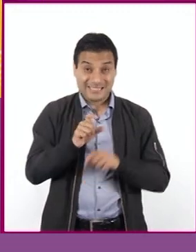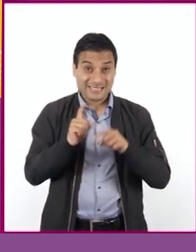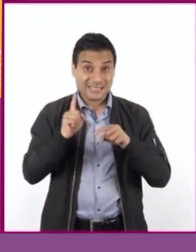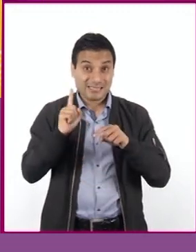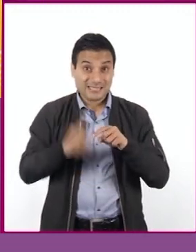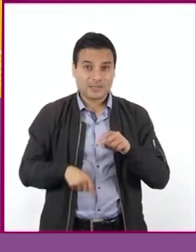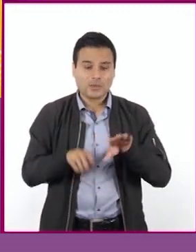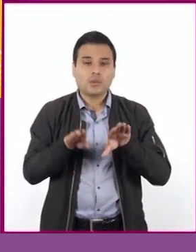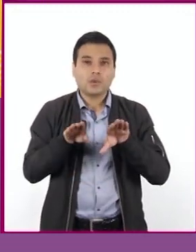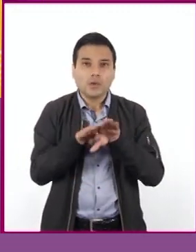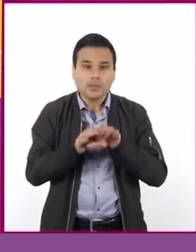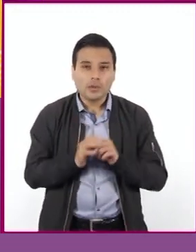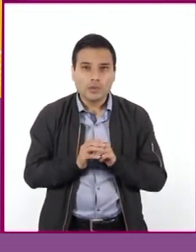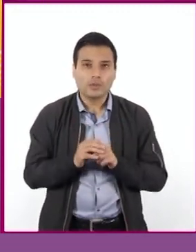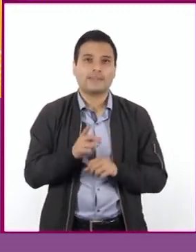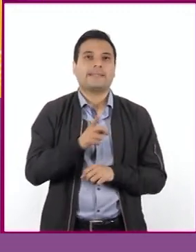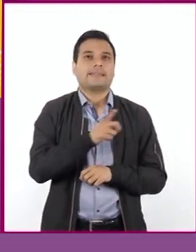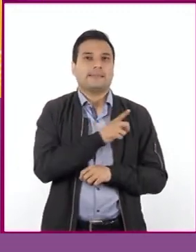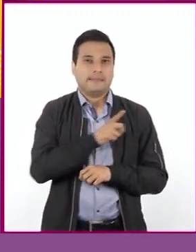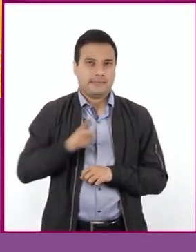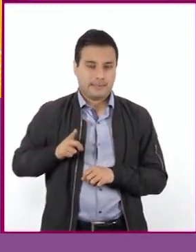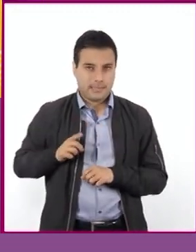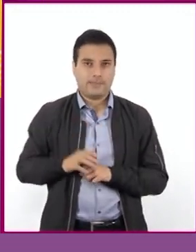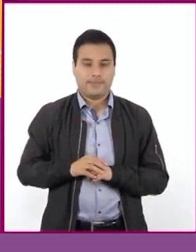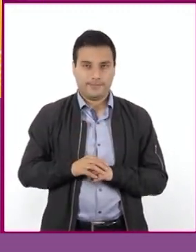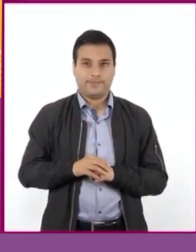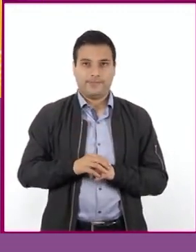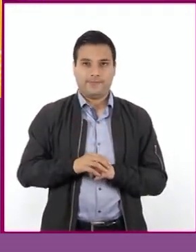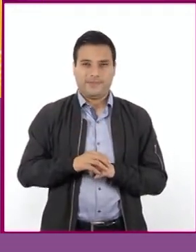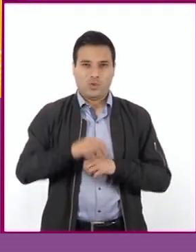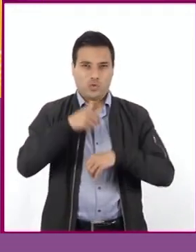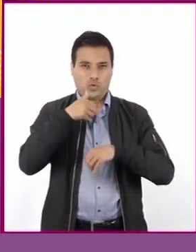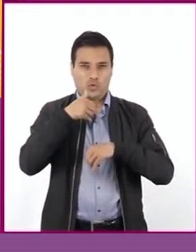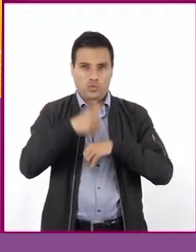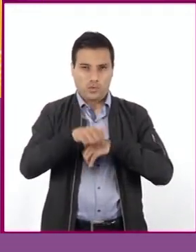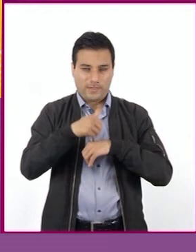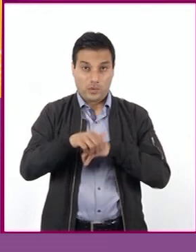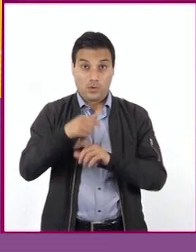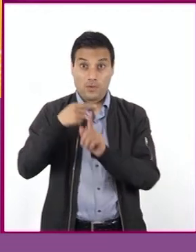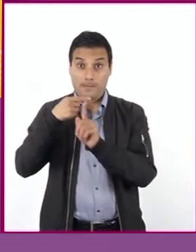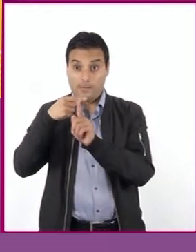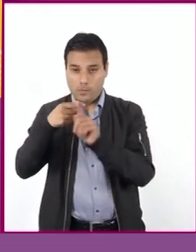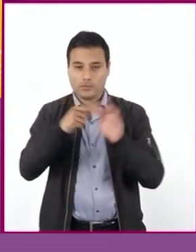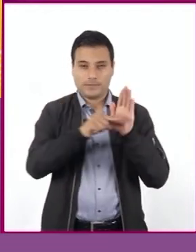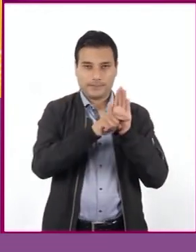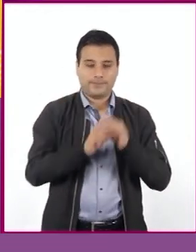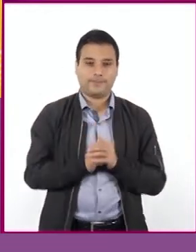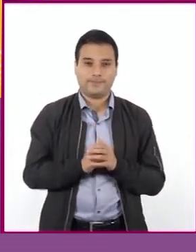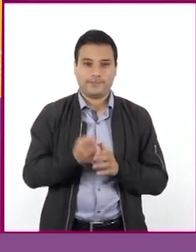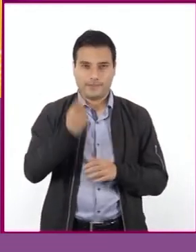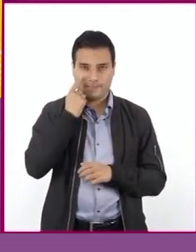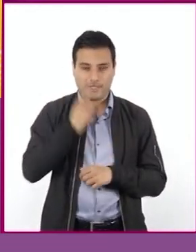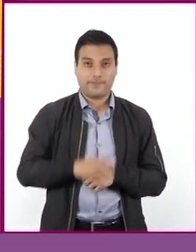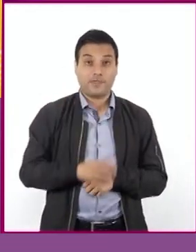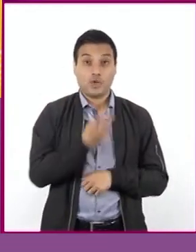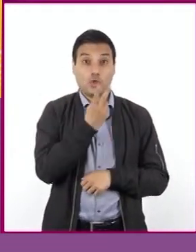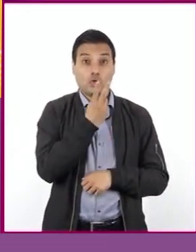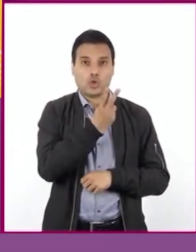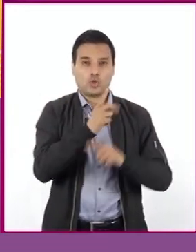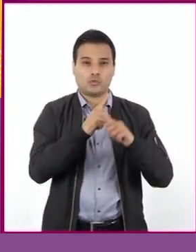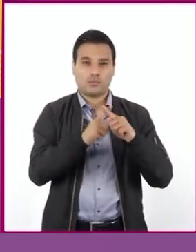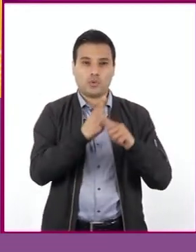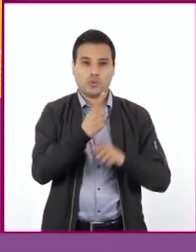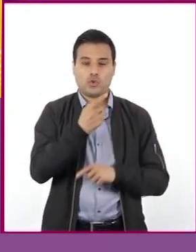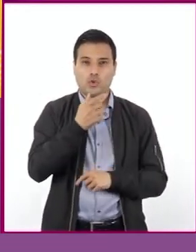término positivo y otro negativo. Realicemos la multiplicación del número 2 por la primera